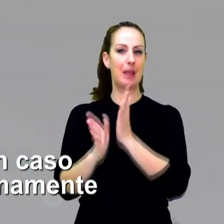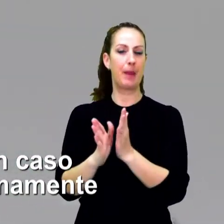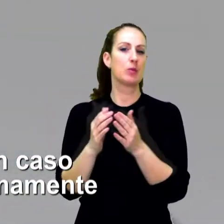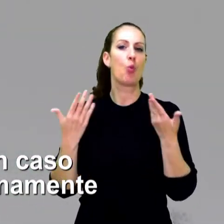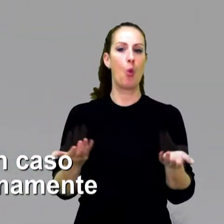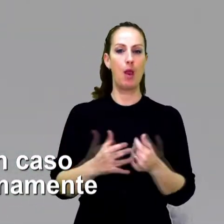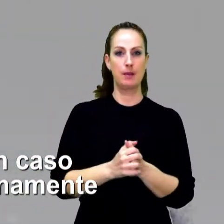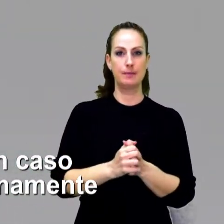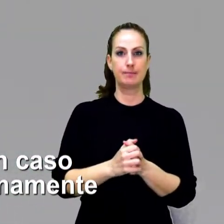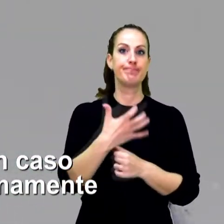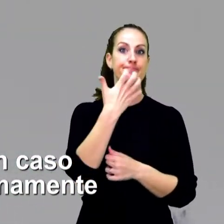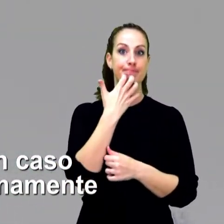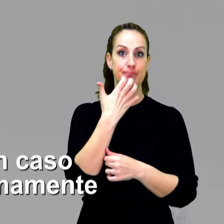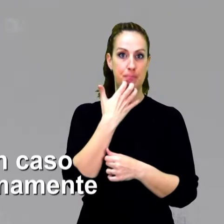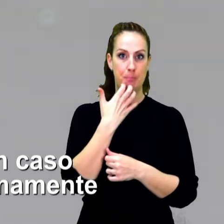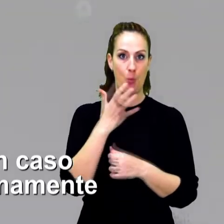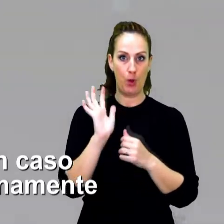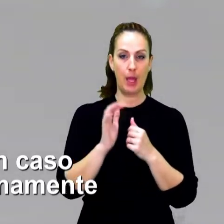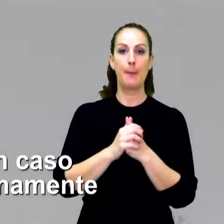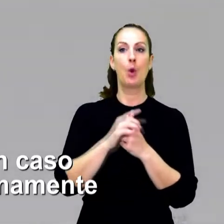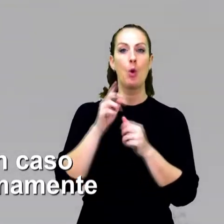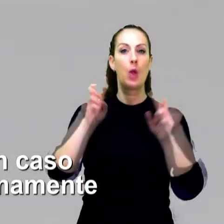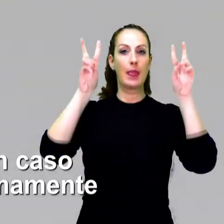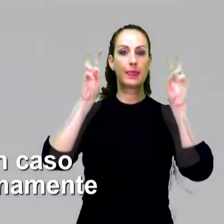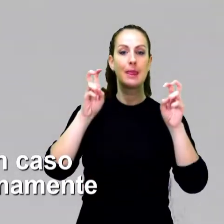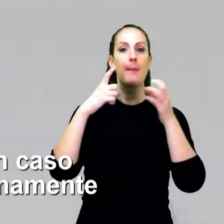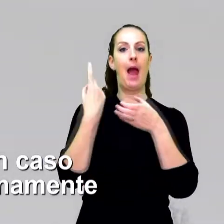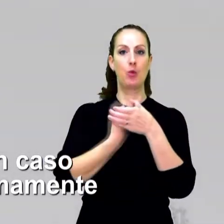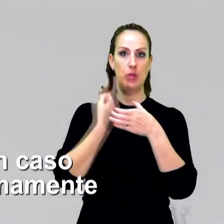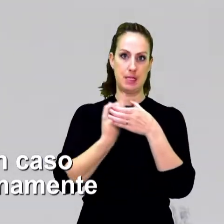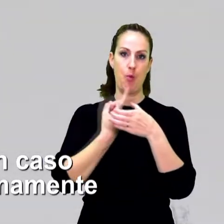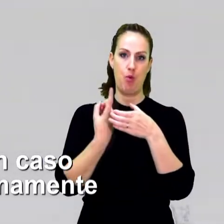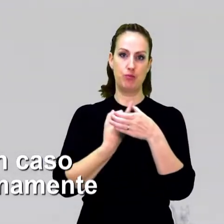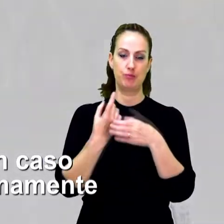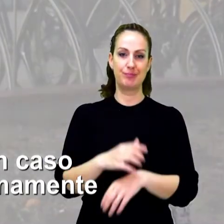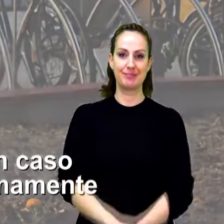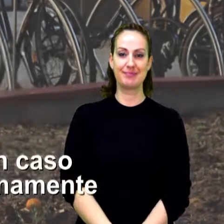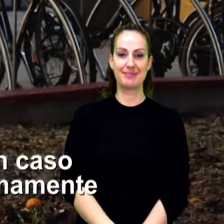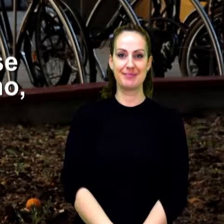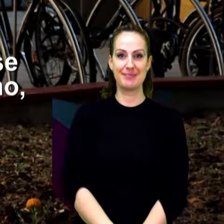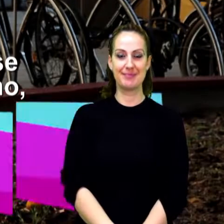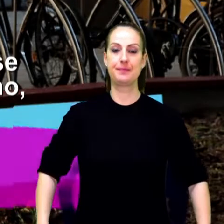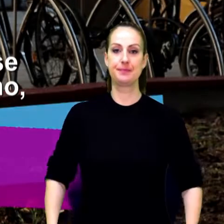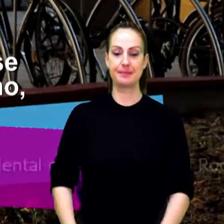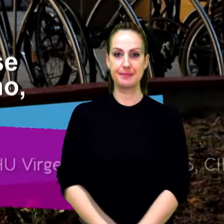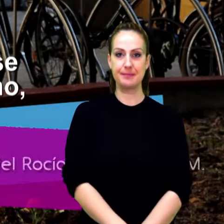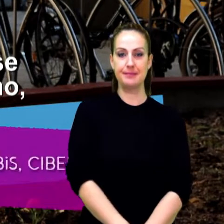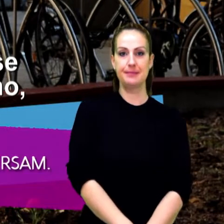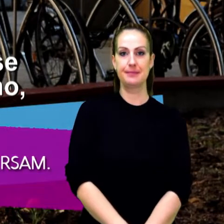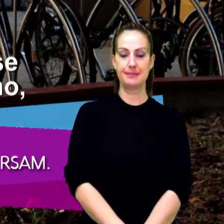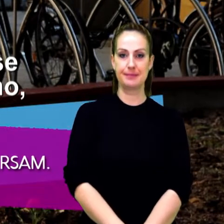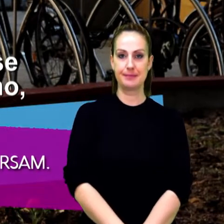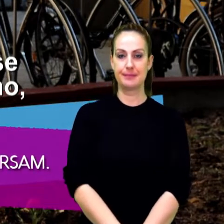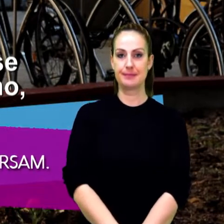apropiado. Un caso claro lo encontramos en el autismo. Es sumamente importante que